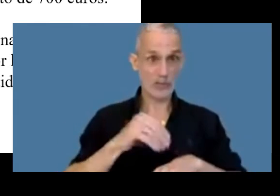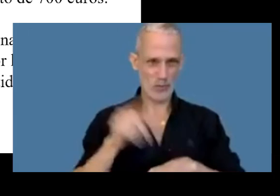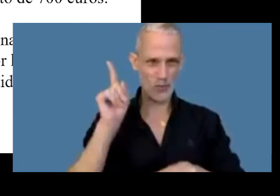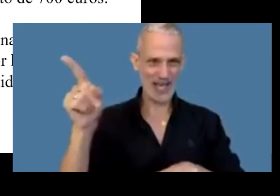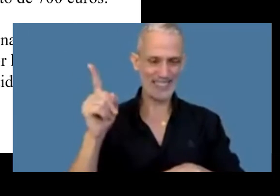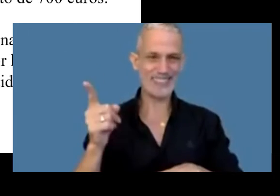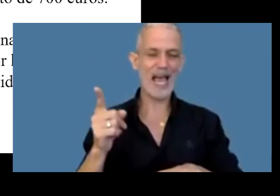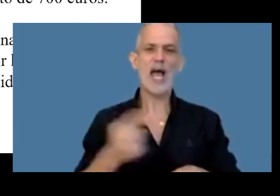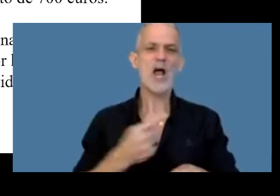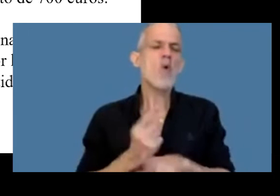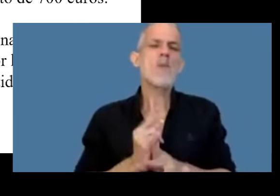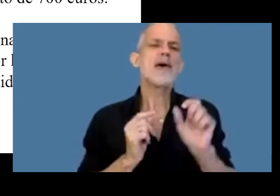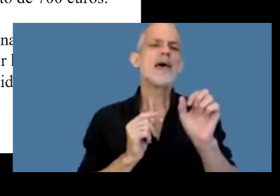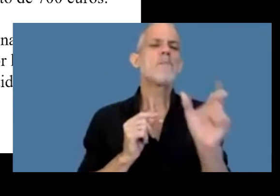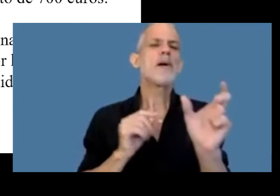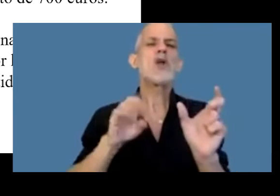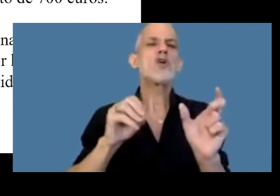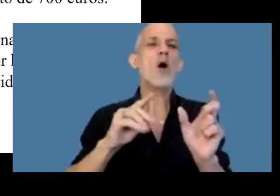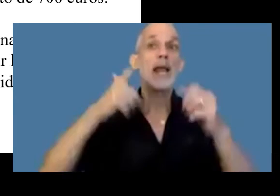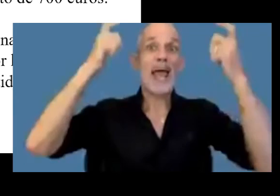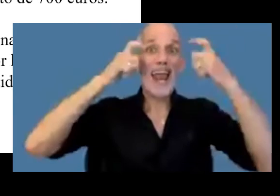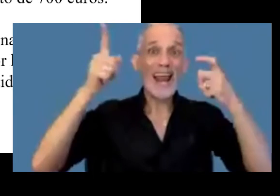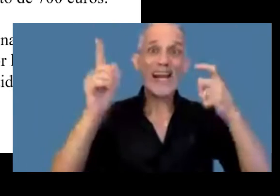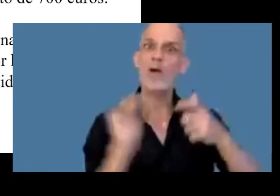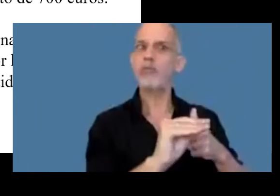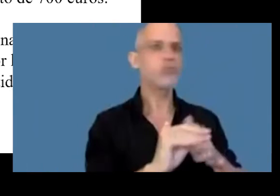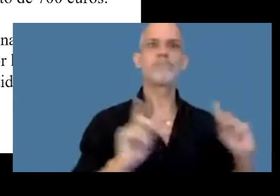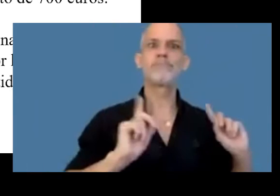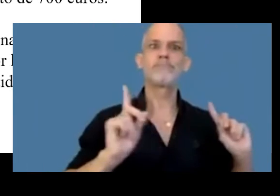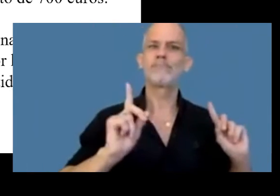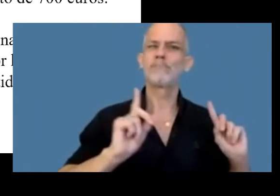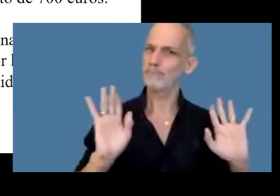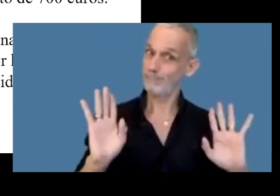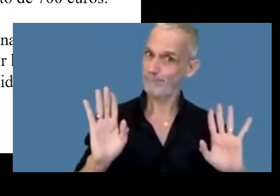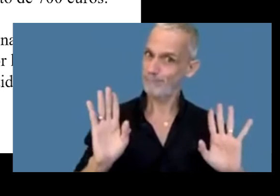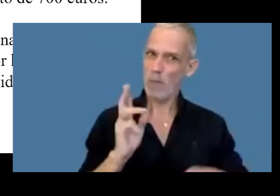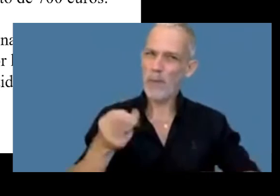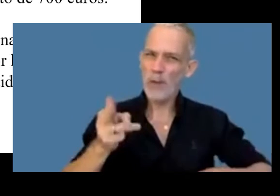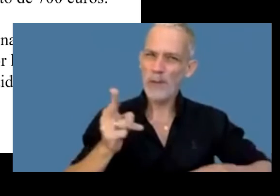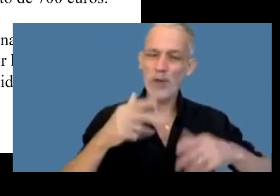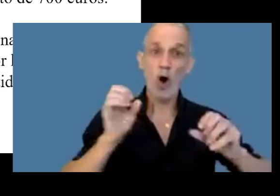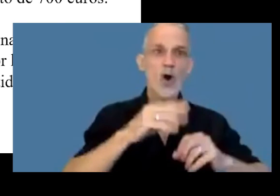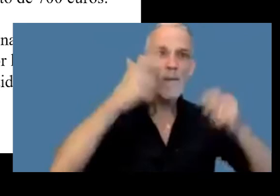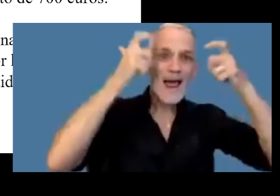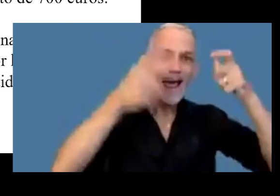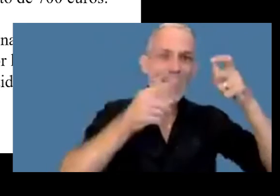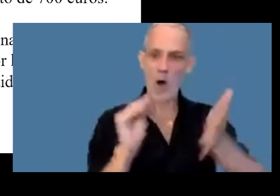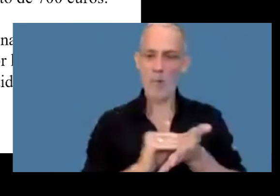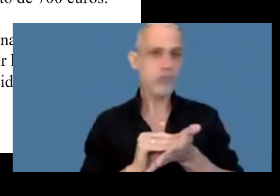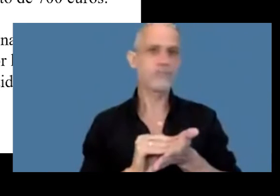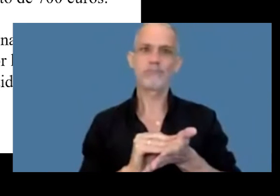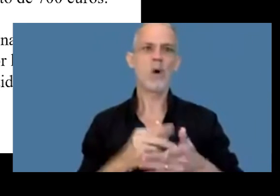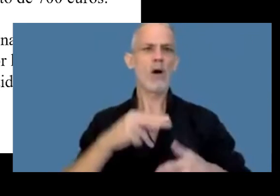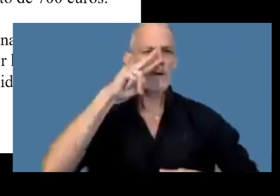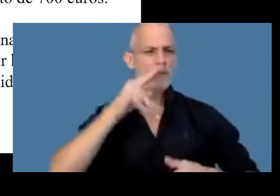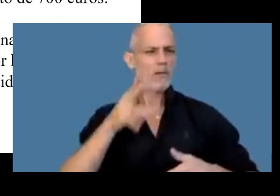puede utilizar los nombres de la realeza. Detalle sin importancia que hoy deja patente el elitismo último de esta